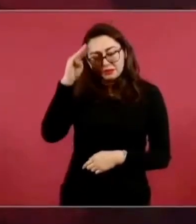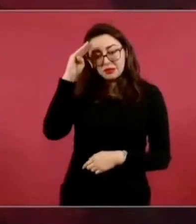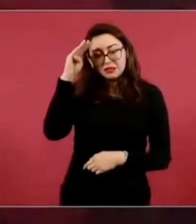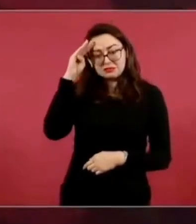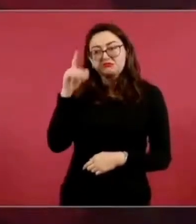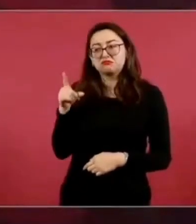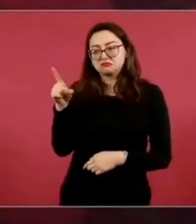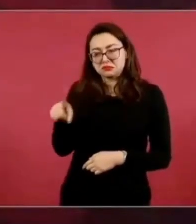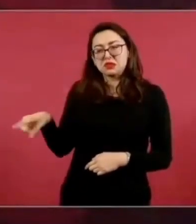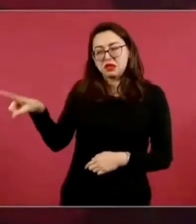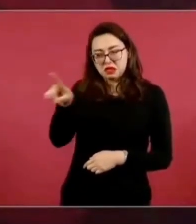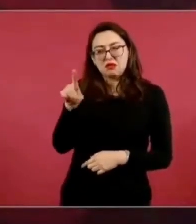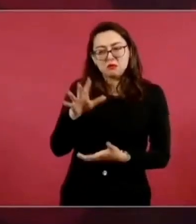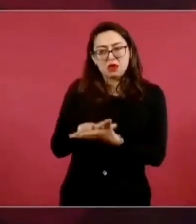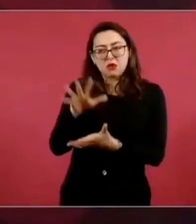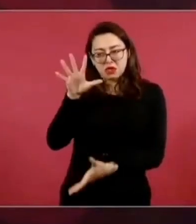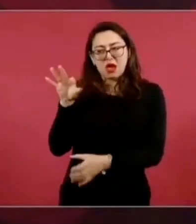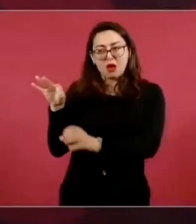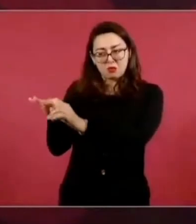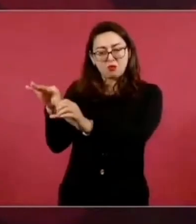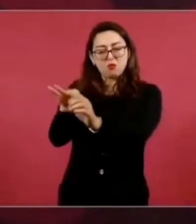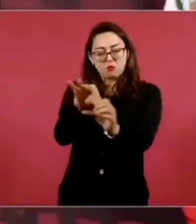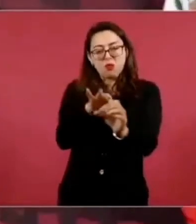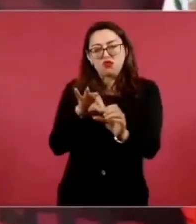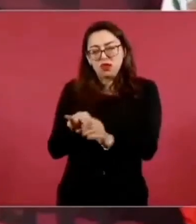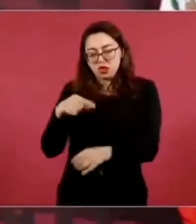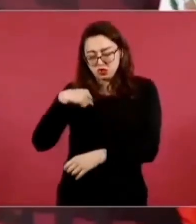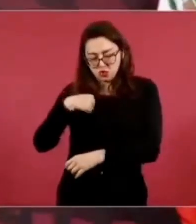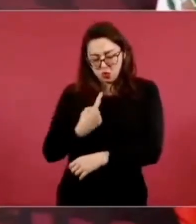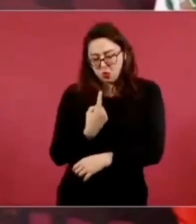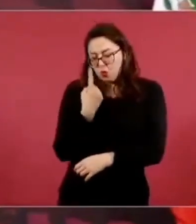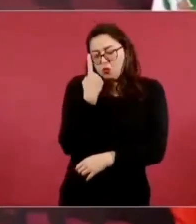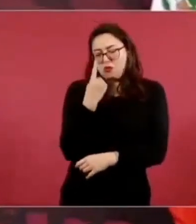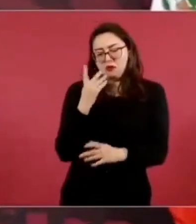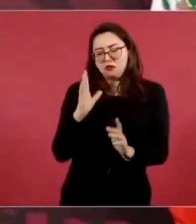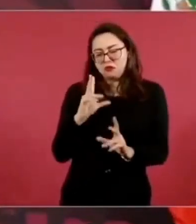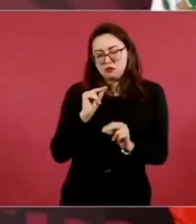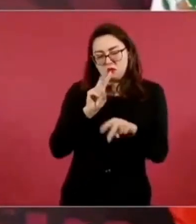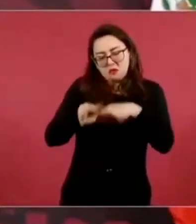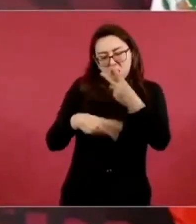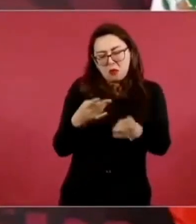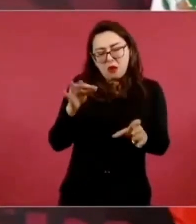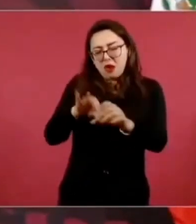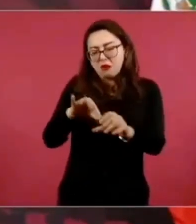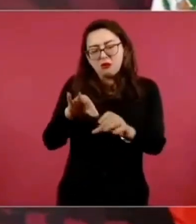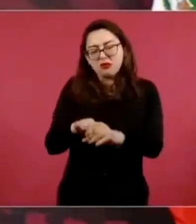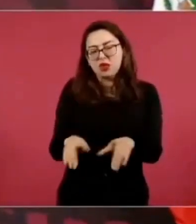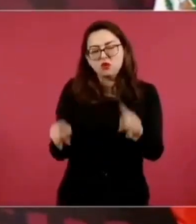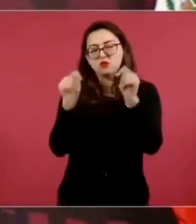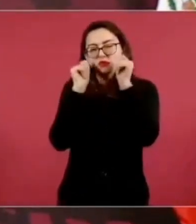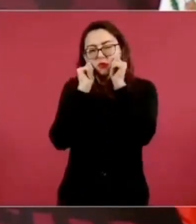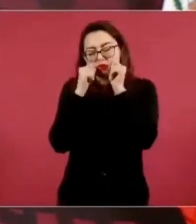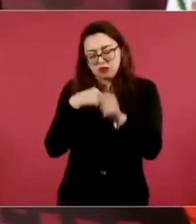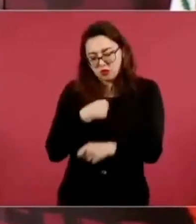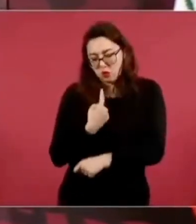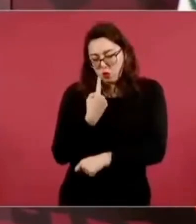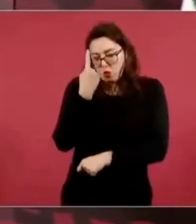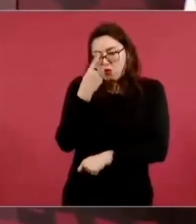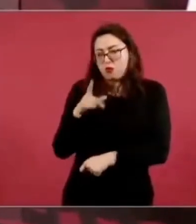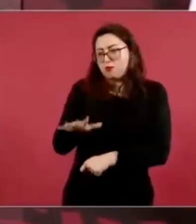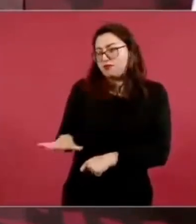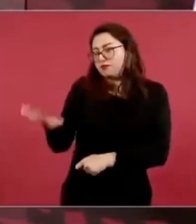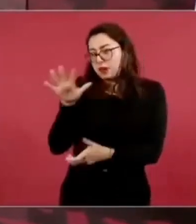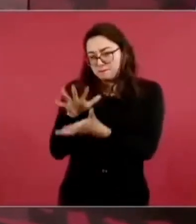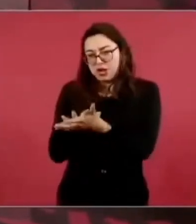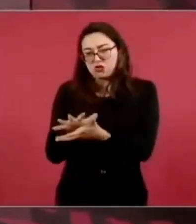del cambio es mi voto y me hace falta a mí el dinero Por eso es